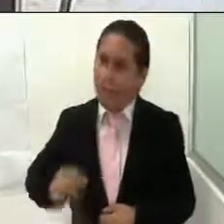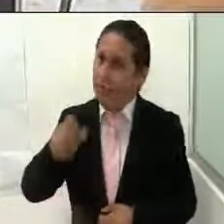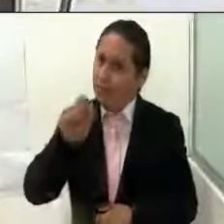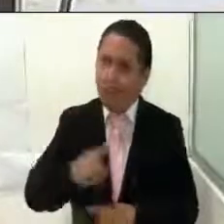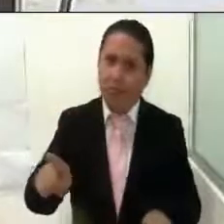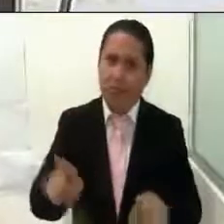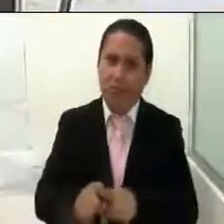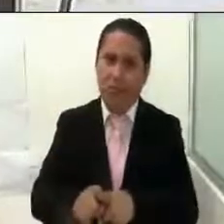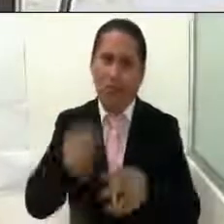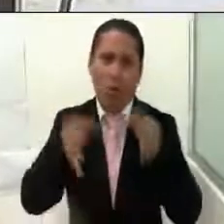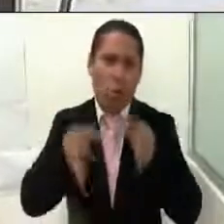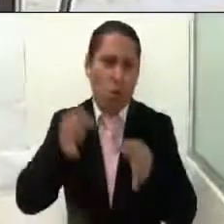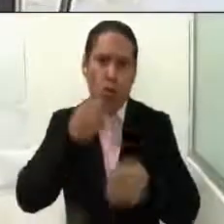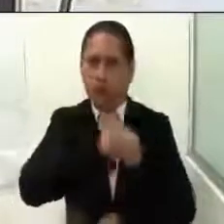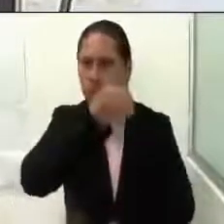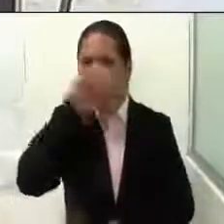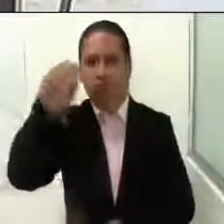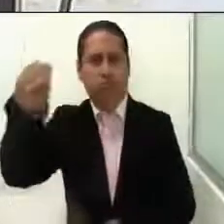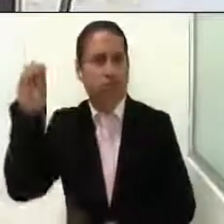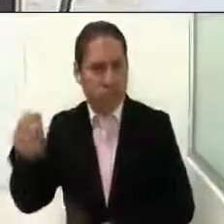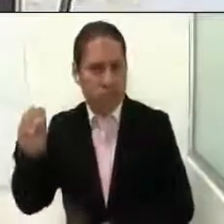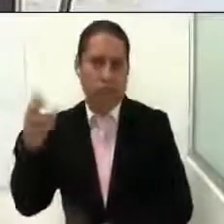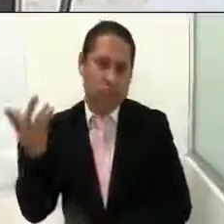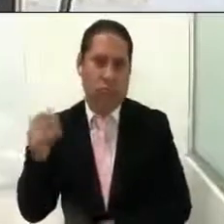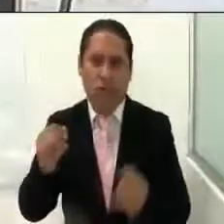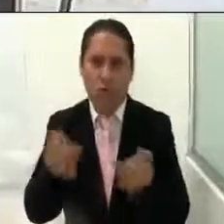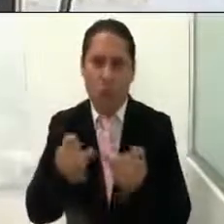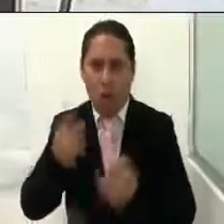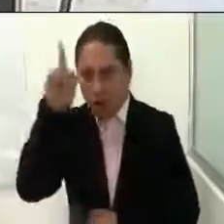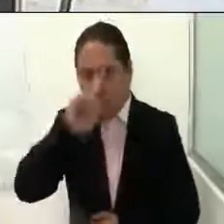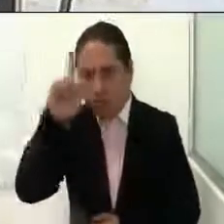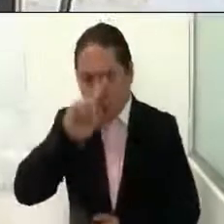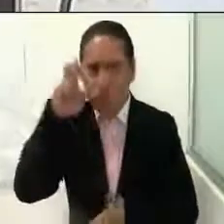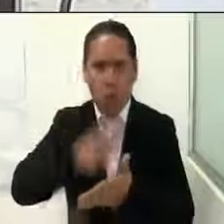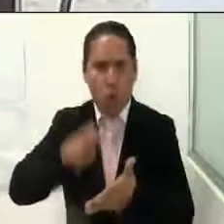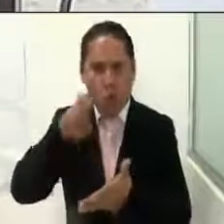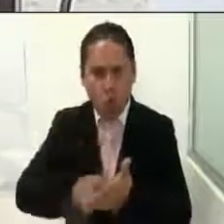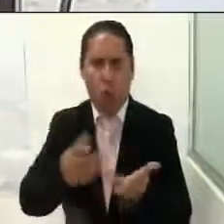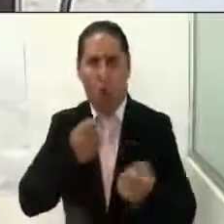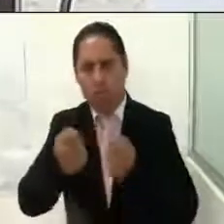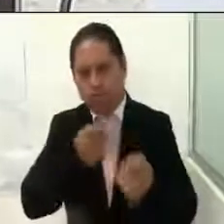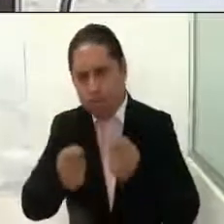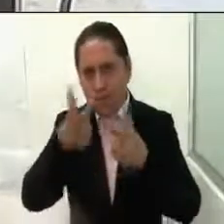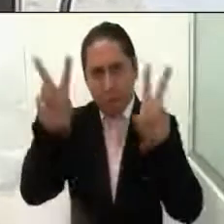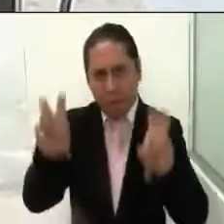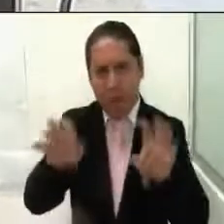jurisdiccionales brindando además asesorías para implementar estrategias en materia laboral a dependencias